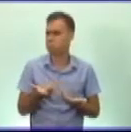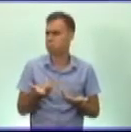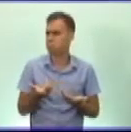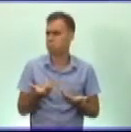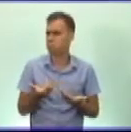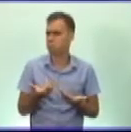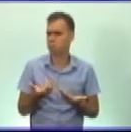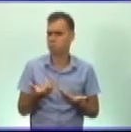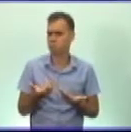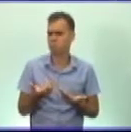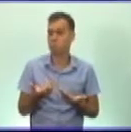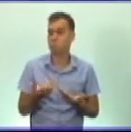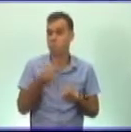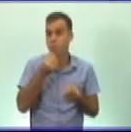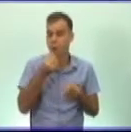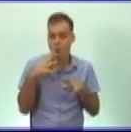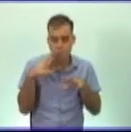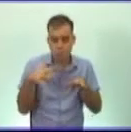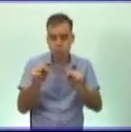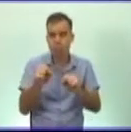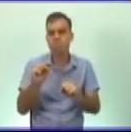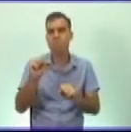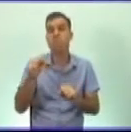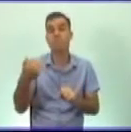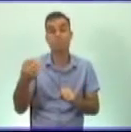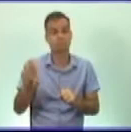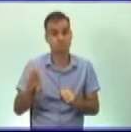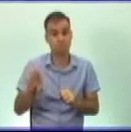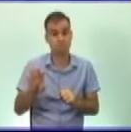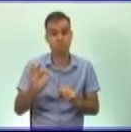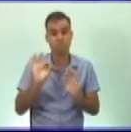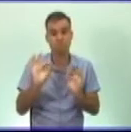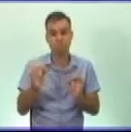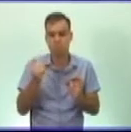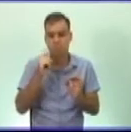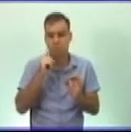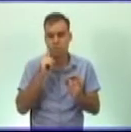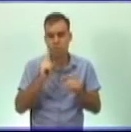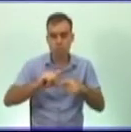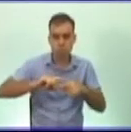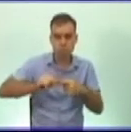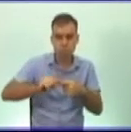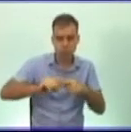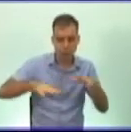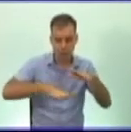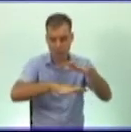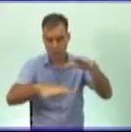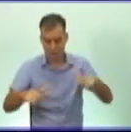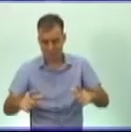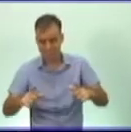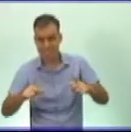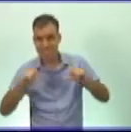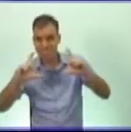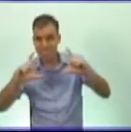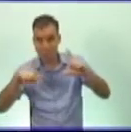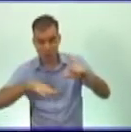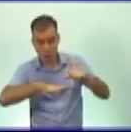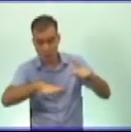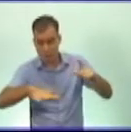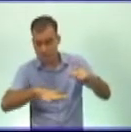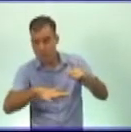hallar AB, que es el diámetro de la circunferencia de la base. Porque sabemos que si tenemos el diámetro